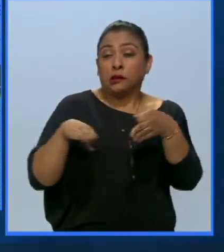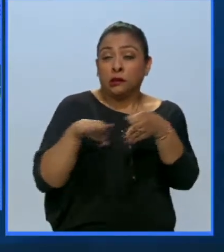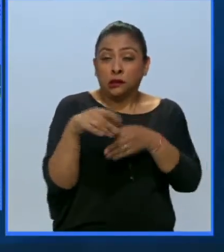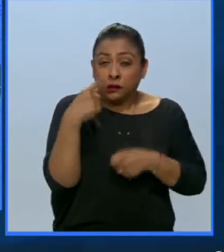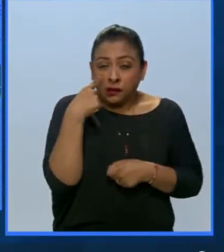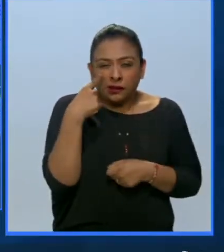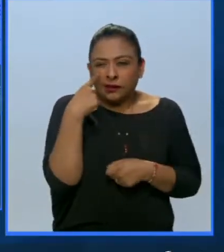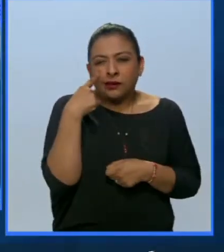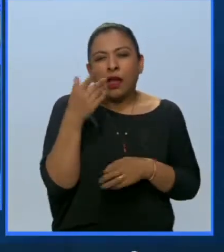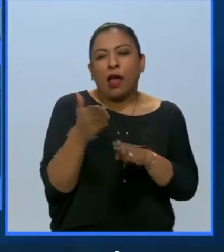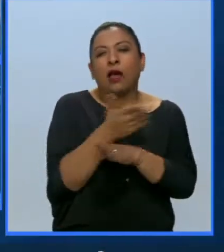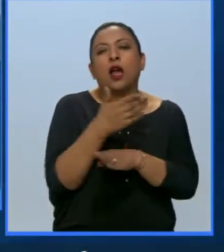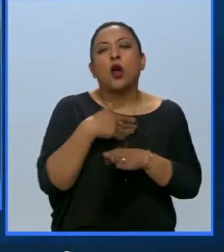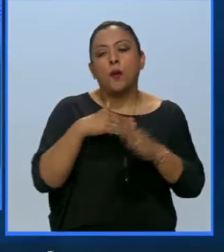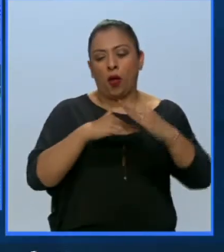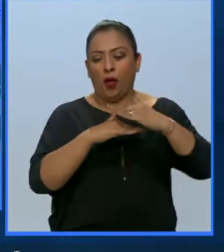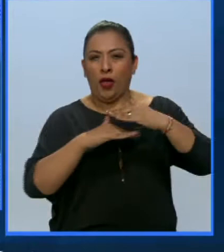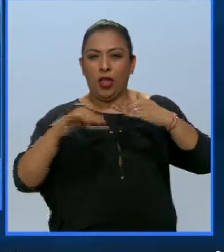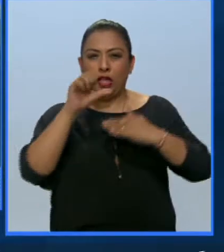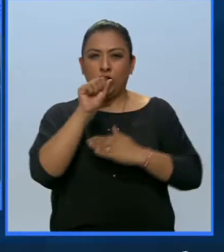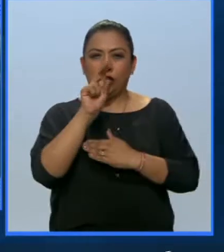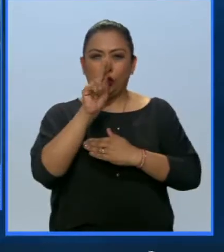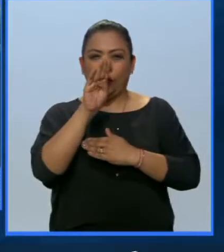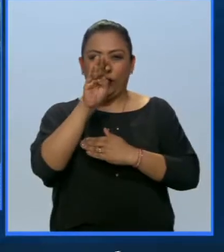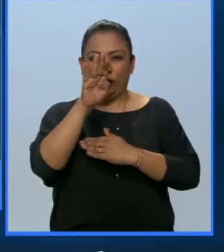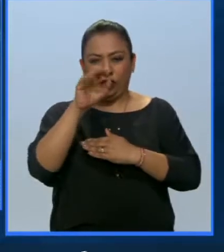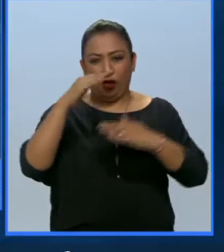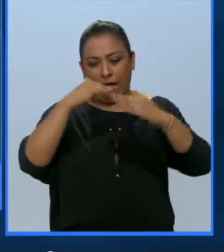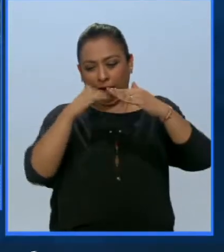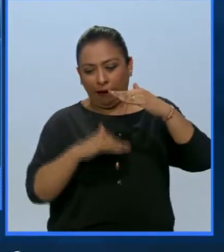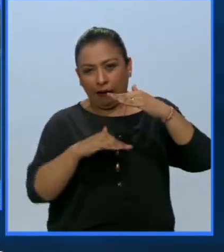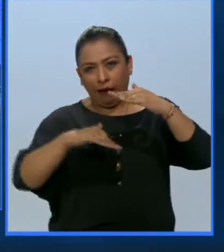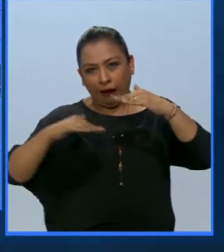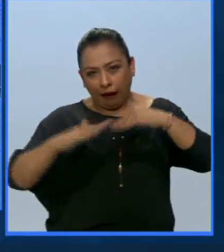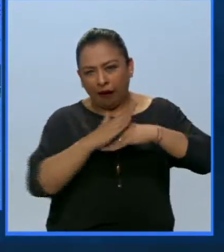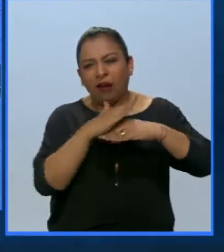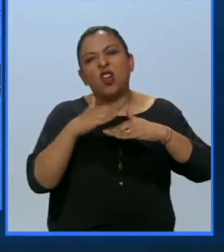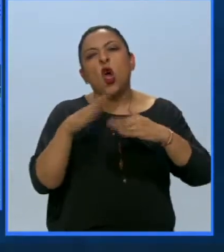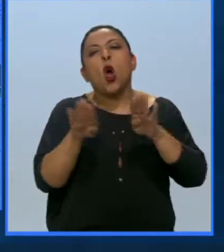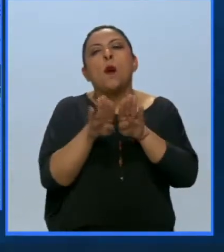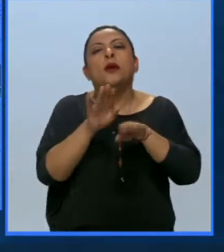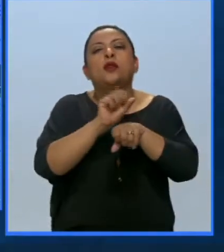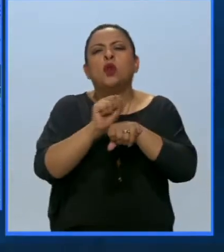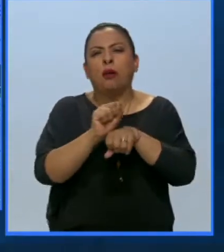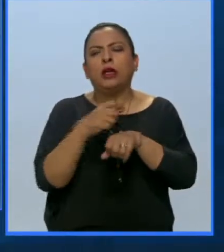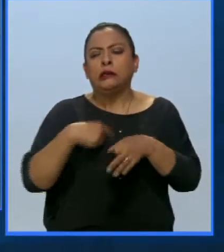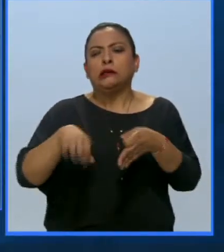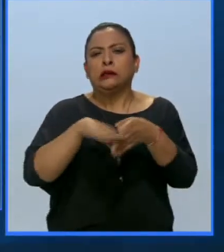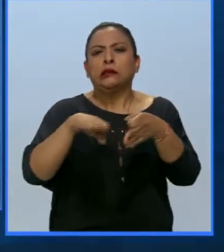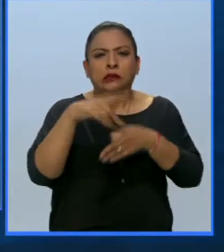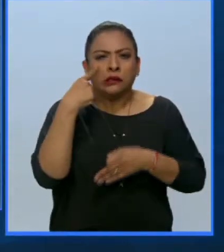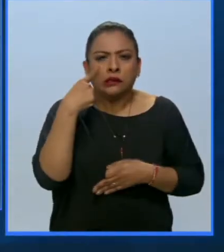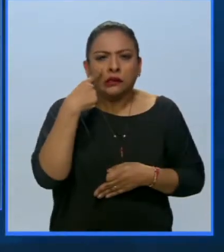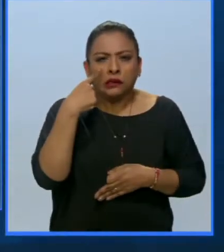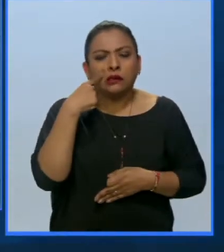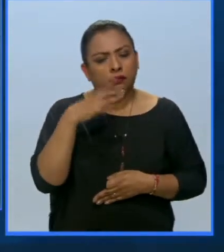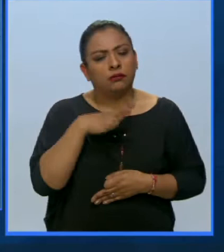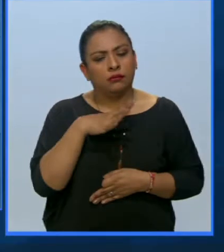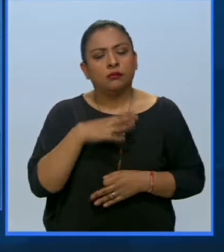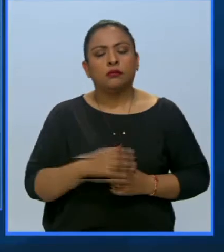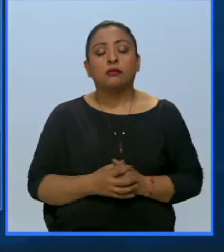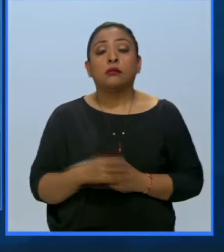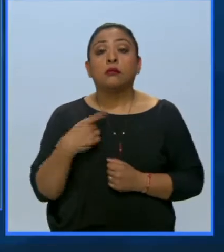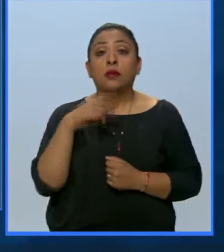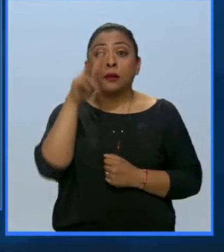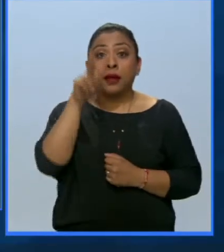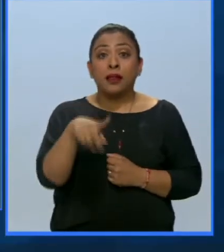los típicos sismos de subducción, los que ocurren abajo de la costa, más superficiales, ocurren bastantes. En